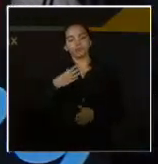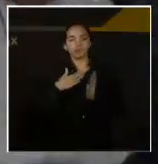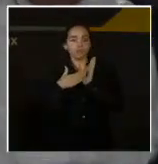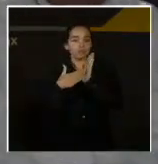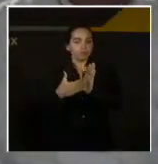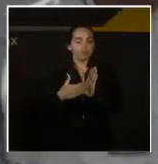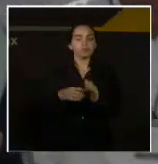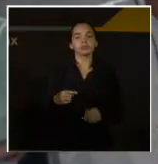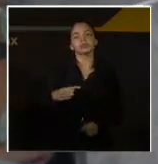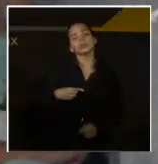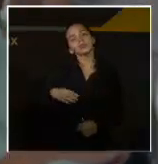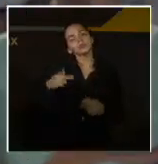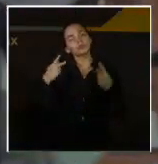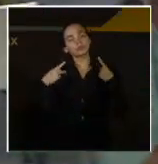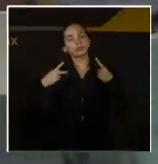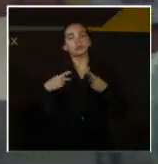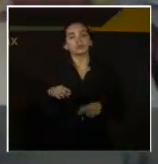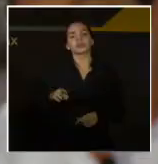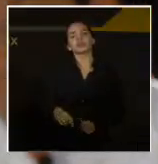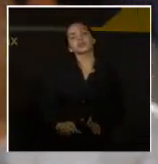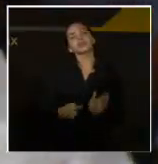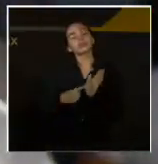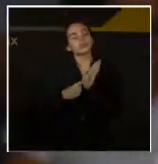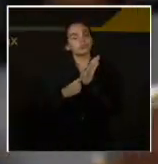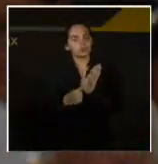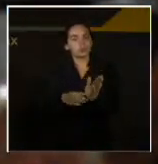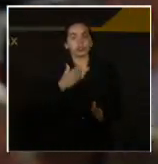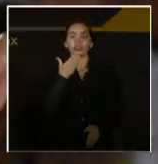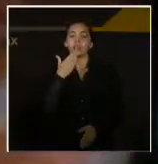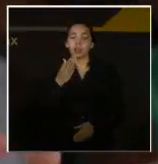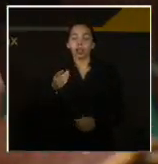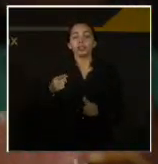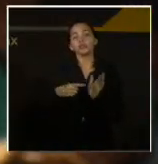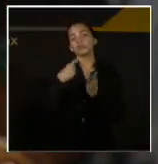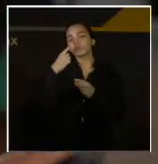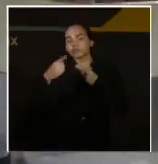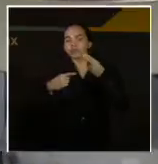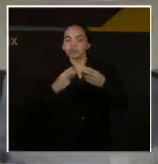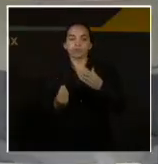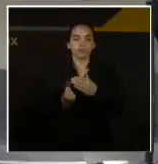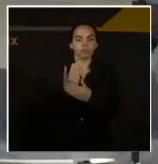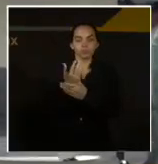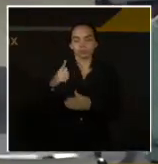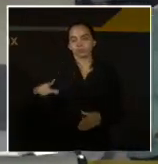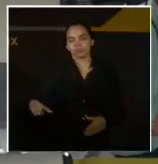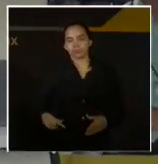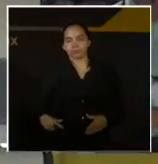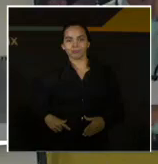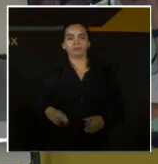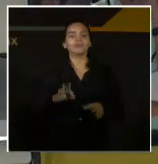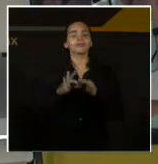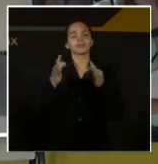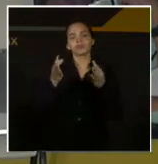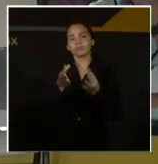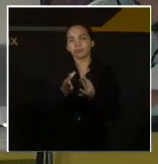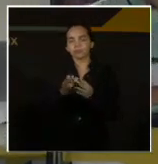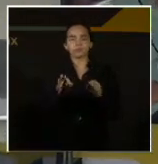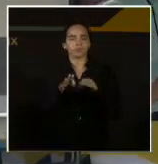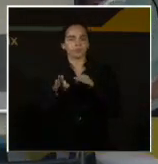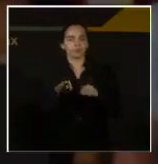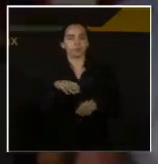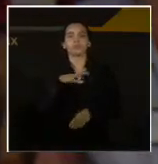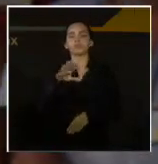represento, una opción ciudadana, una opción que viene a proponer un nuevo paradigma de gobierno, viene a proponer